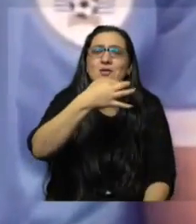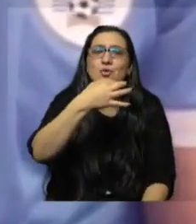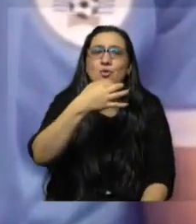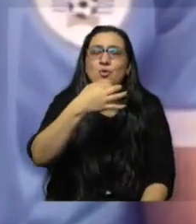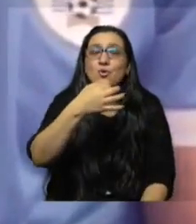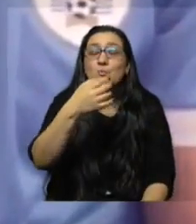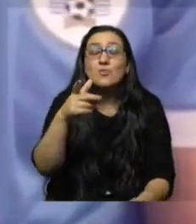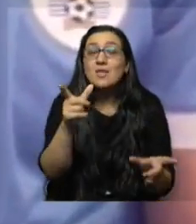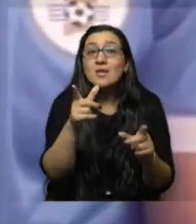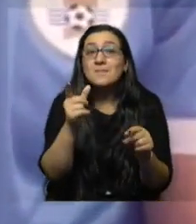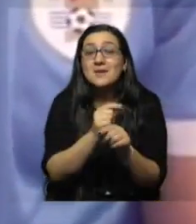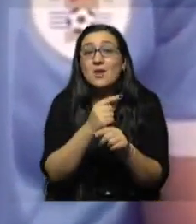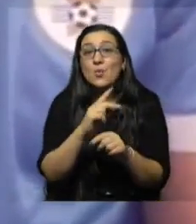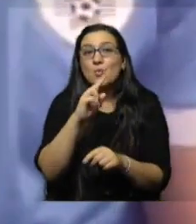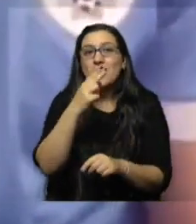Uruguay?